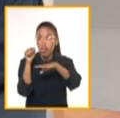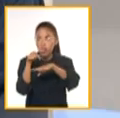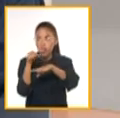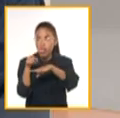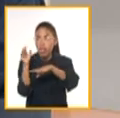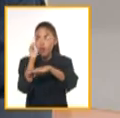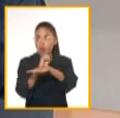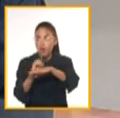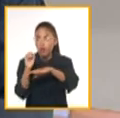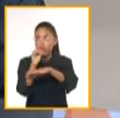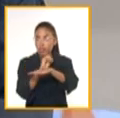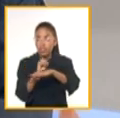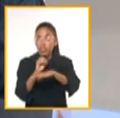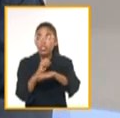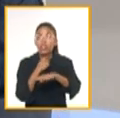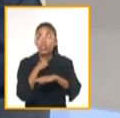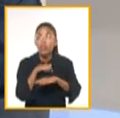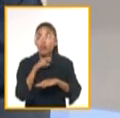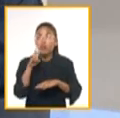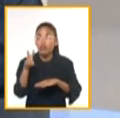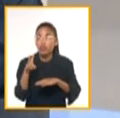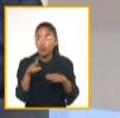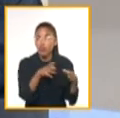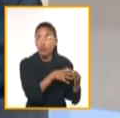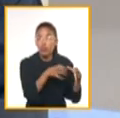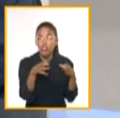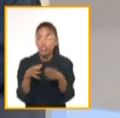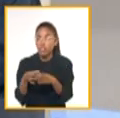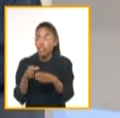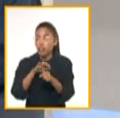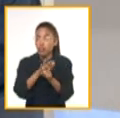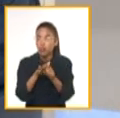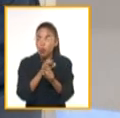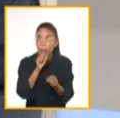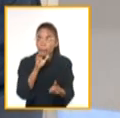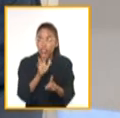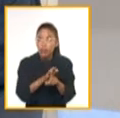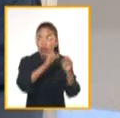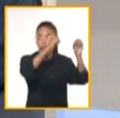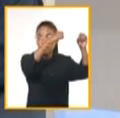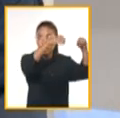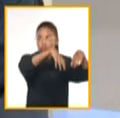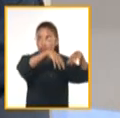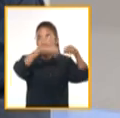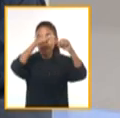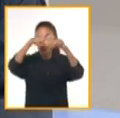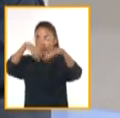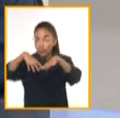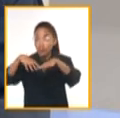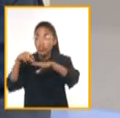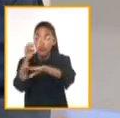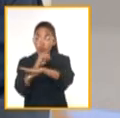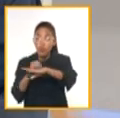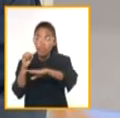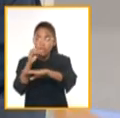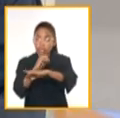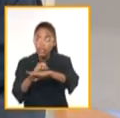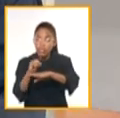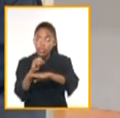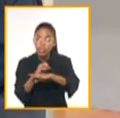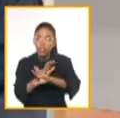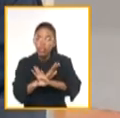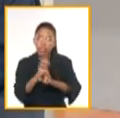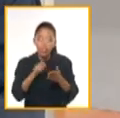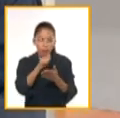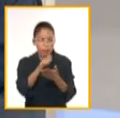se entraron 2 unidades en Boca de Jaruco, empezamos a restablecer el servicio en la zona occidental. Ya se había hecho los protocolos en la